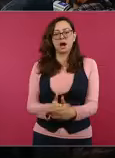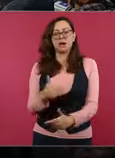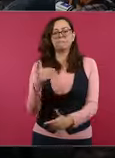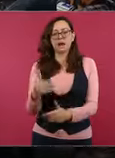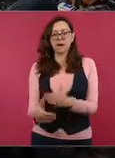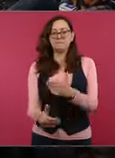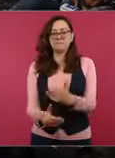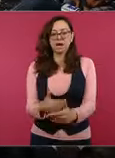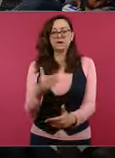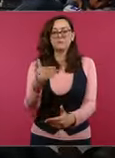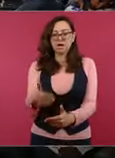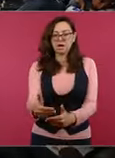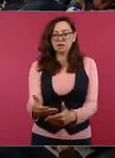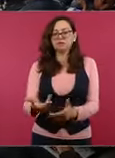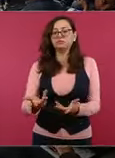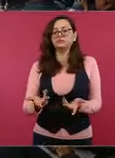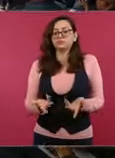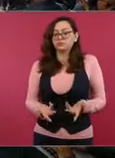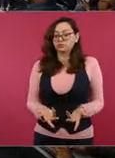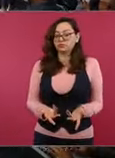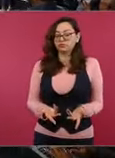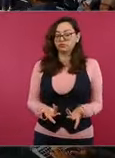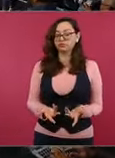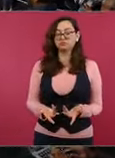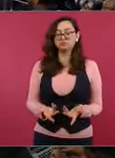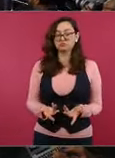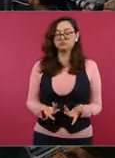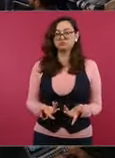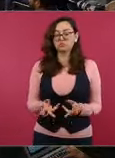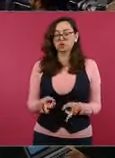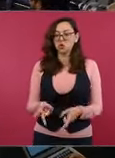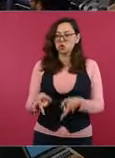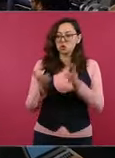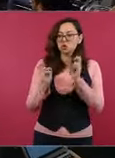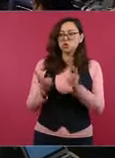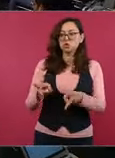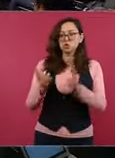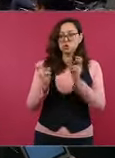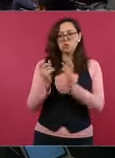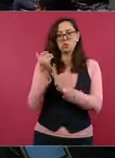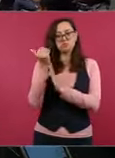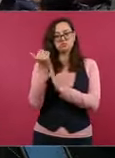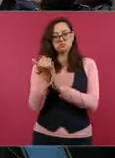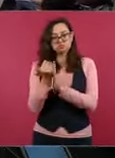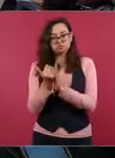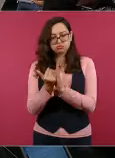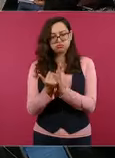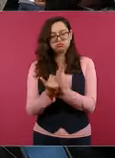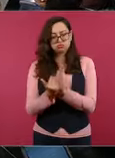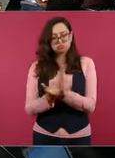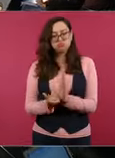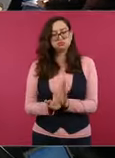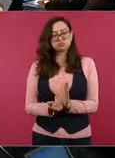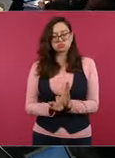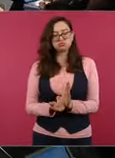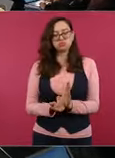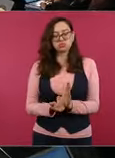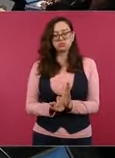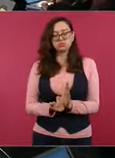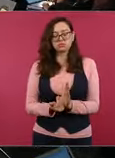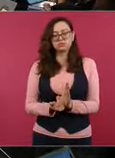No hay el número de robos que prevalecía